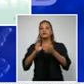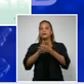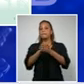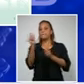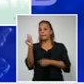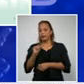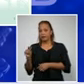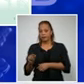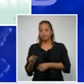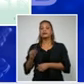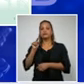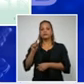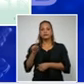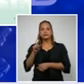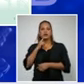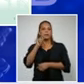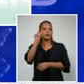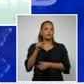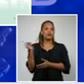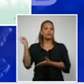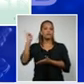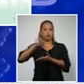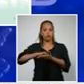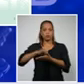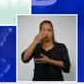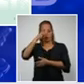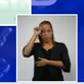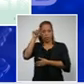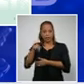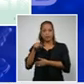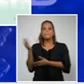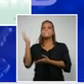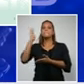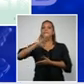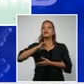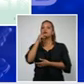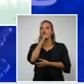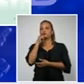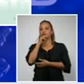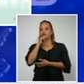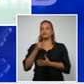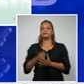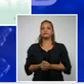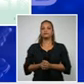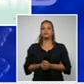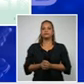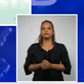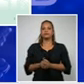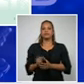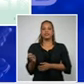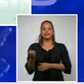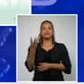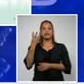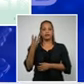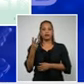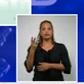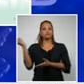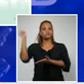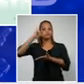hablando de un viajero cubano procedente de Rusia. 3 importados de la provincia